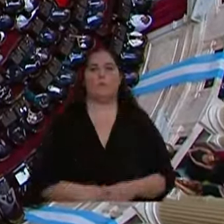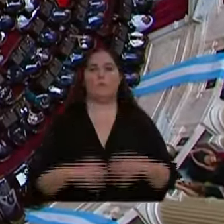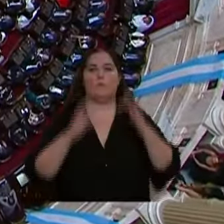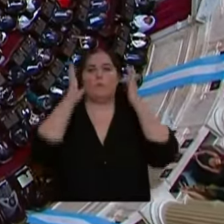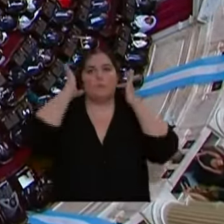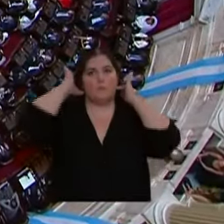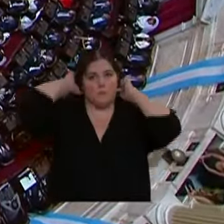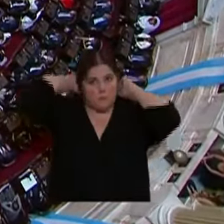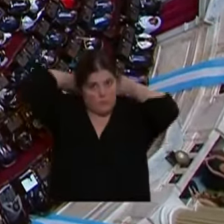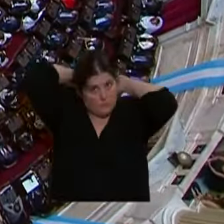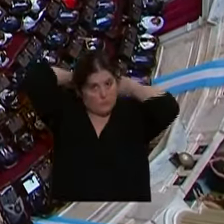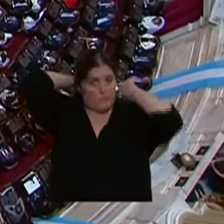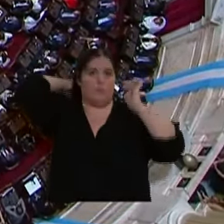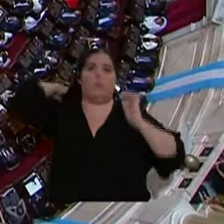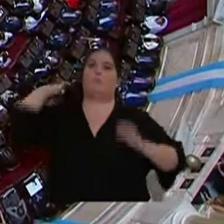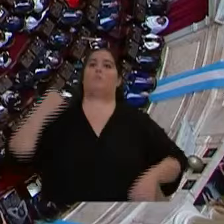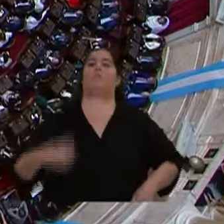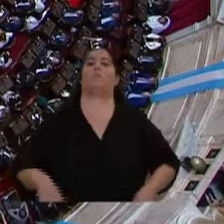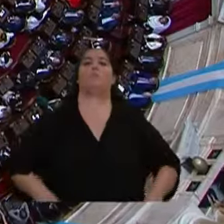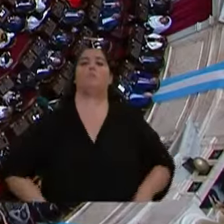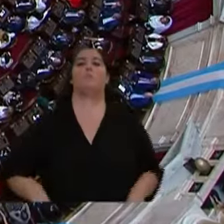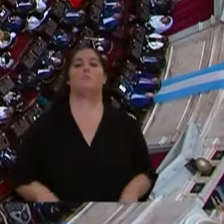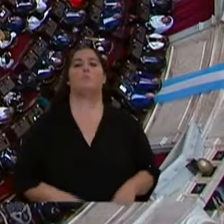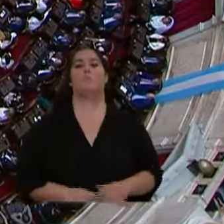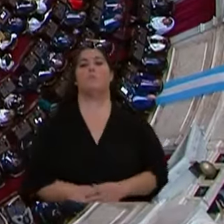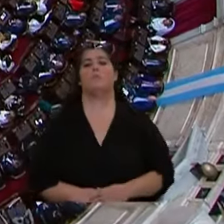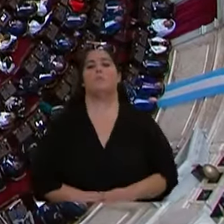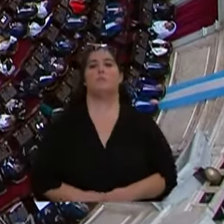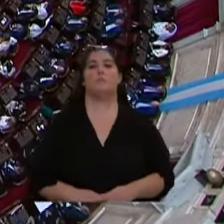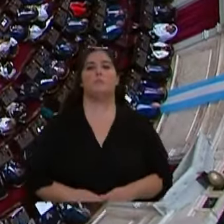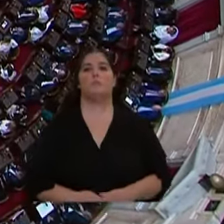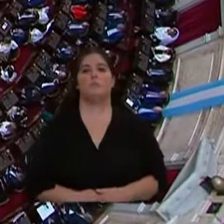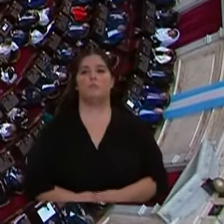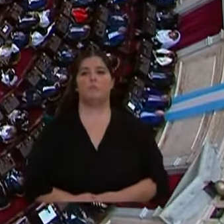nada más a lo previsto en esta ocasión.